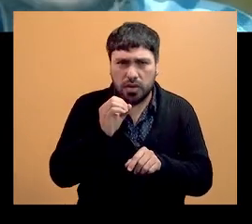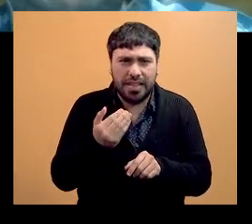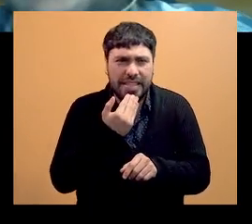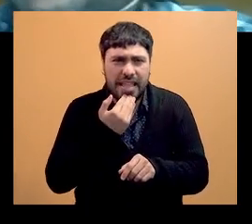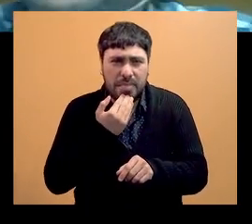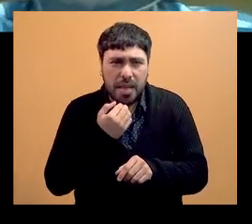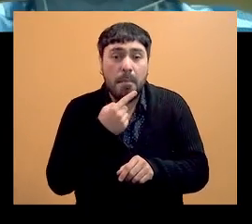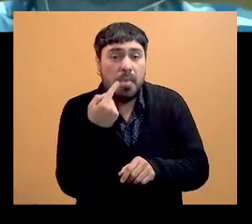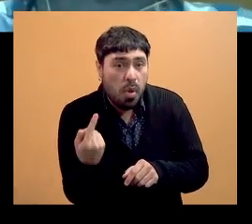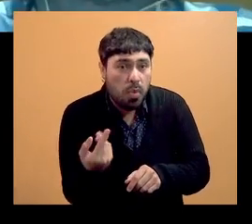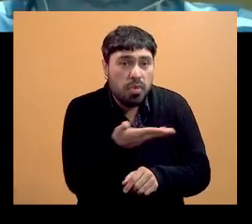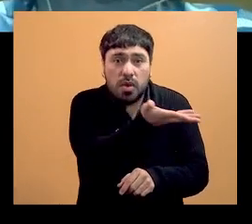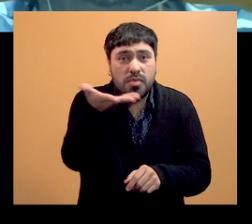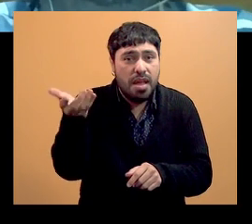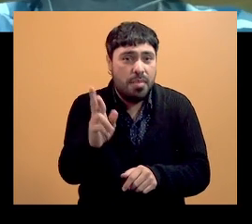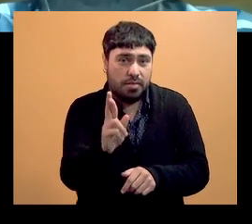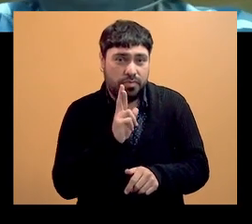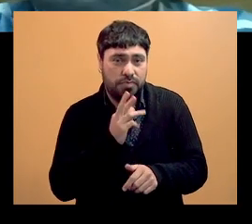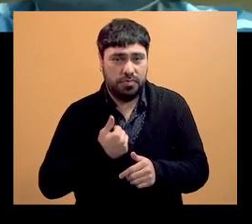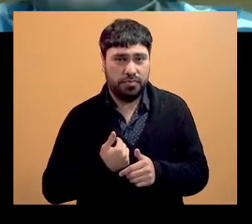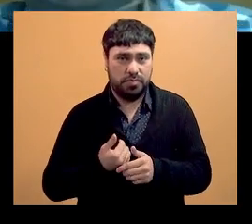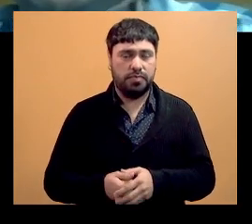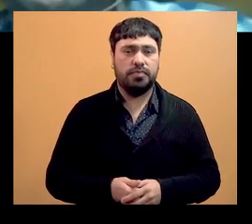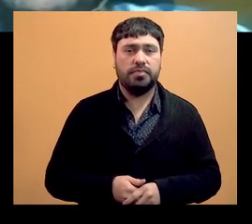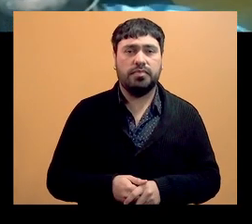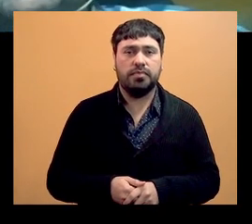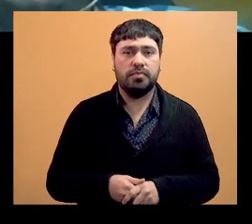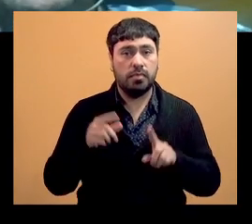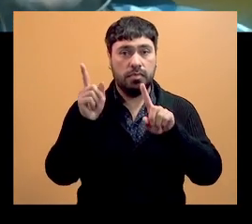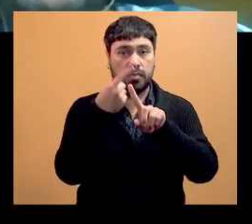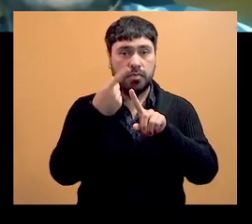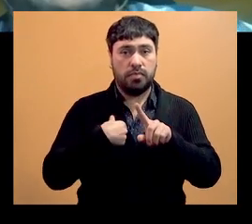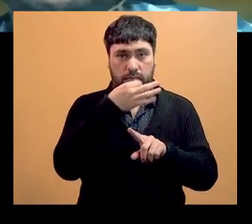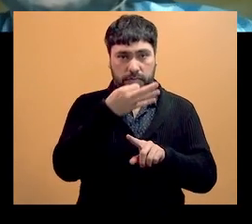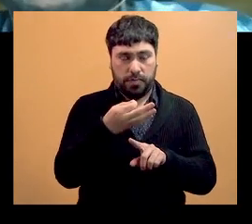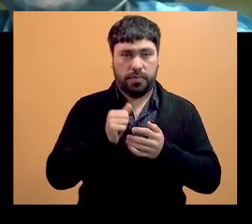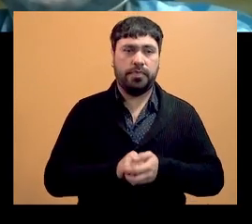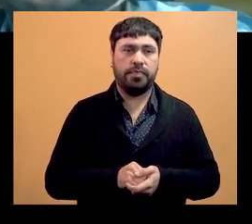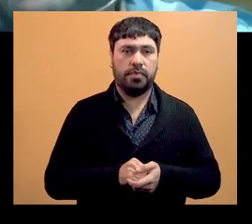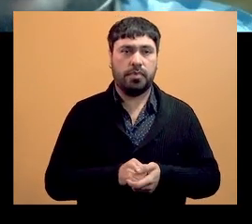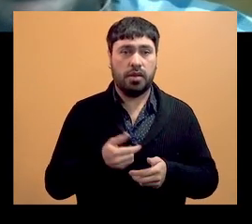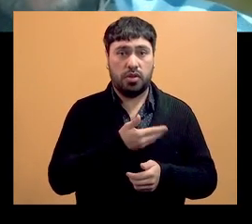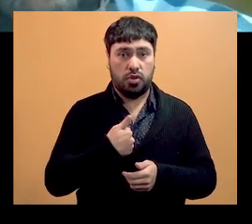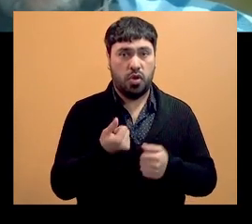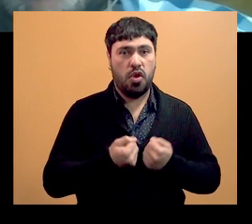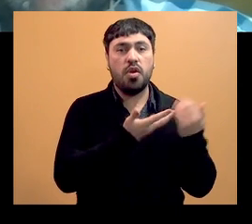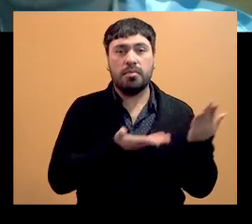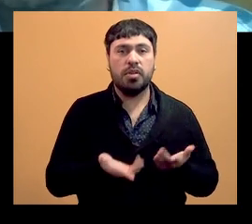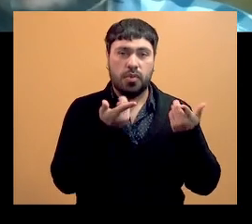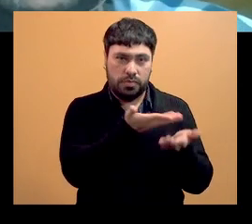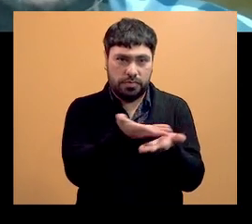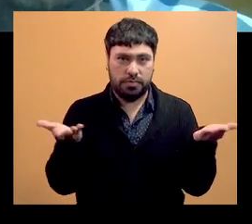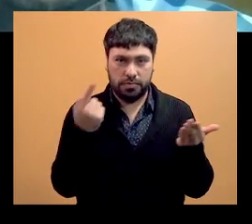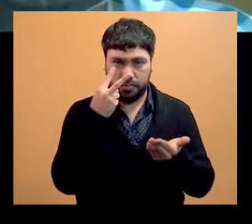discutir hacia el final de la charla. Así que lo primero que quería invitarlos a ver es lo que para mí sin duda